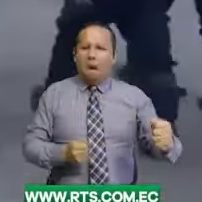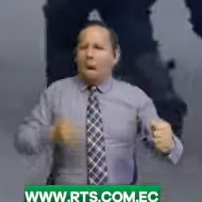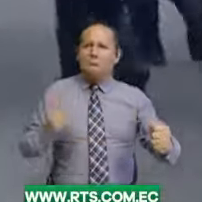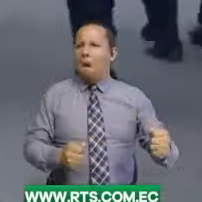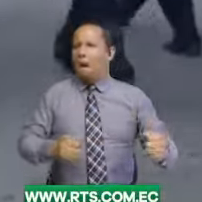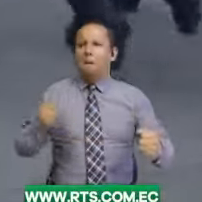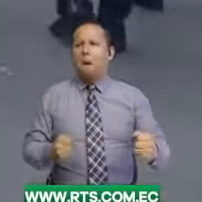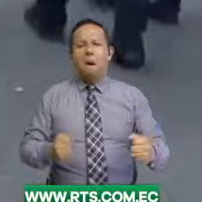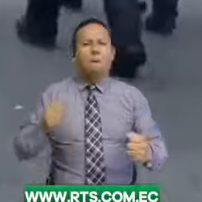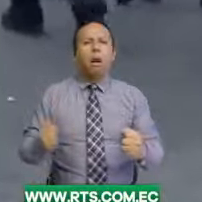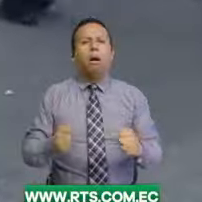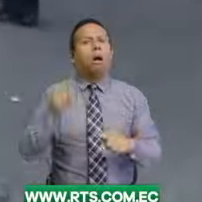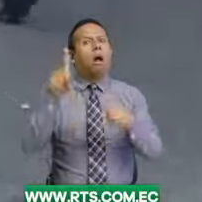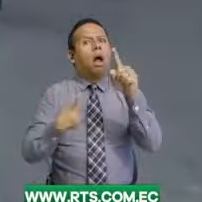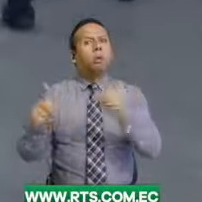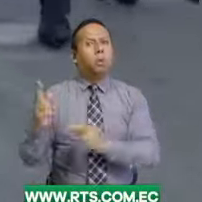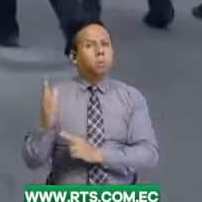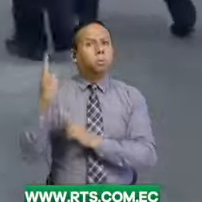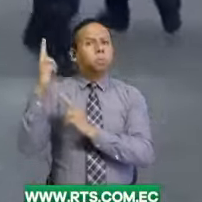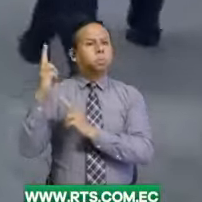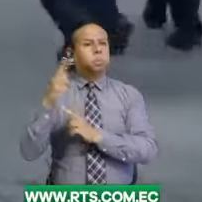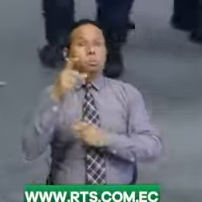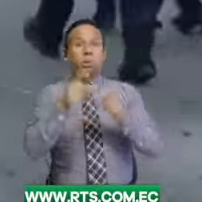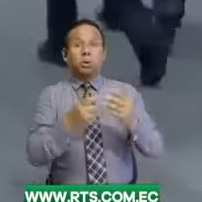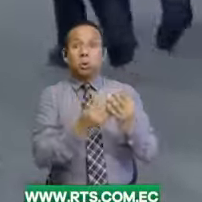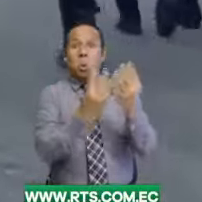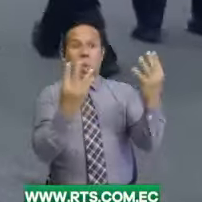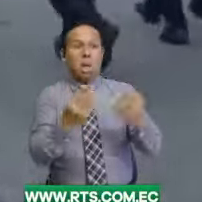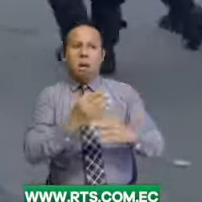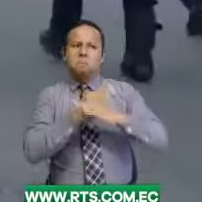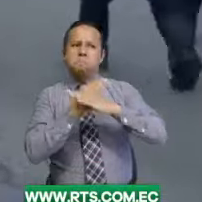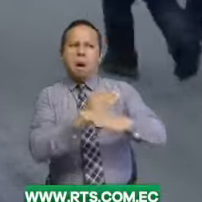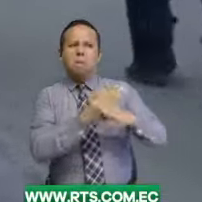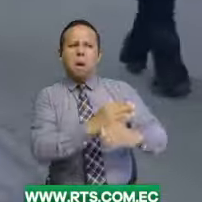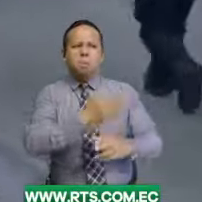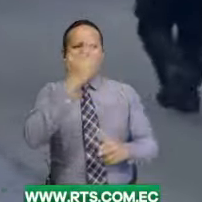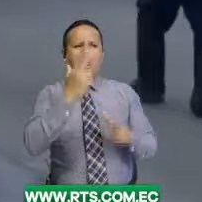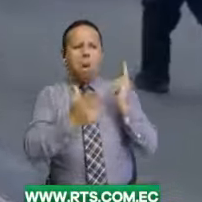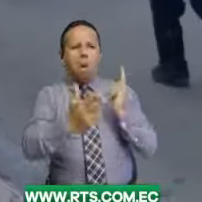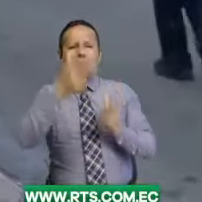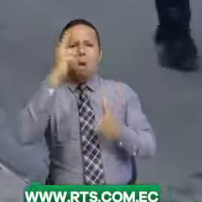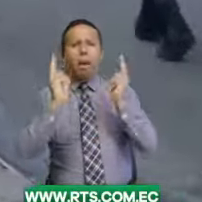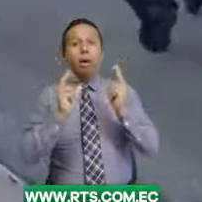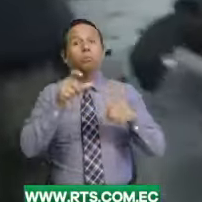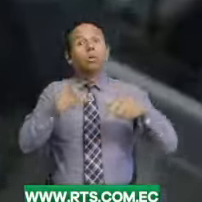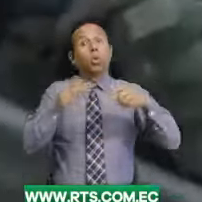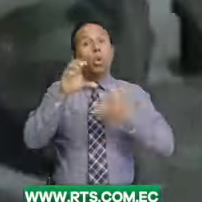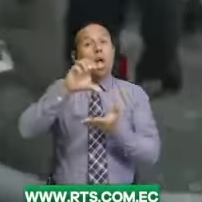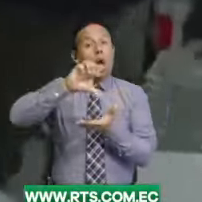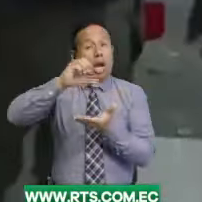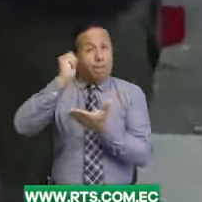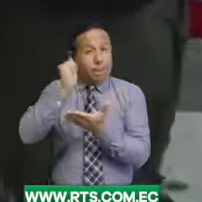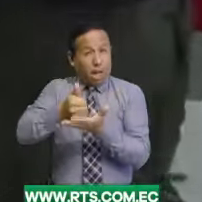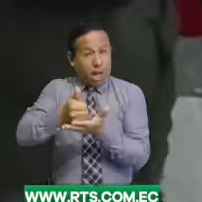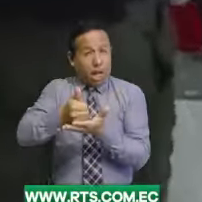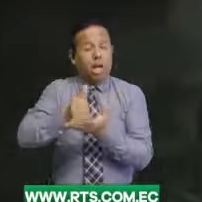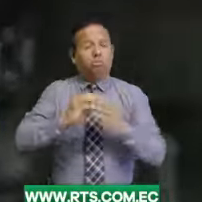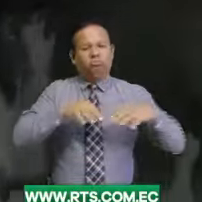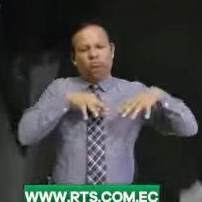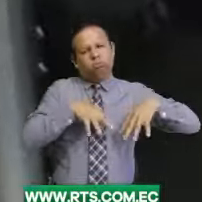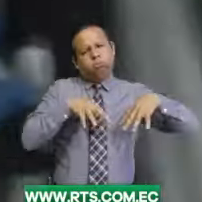paramilitares chavistas dispararon a civiles. Se denunció esto en redes sociales mientras marchaban en el centro de la capital. Buscaban llegar